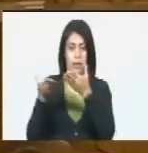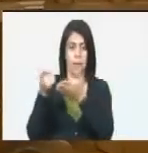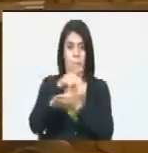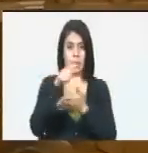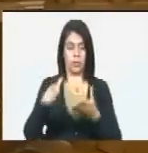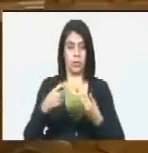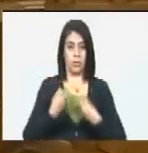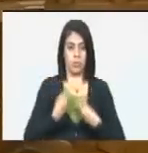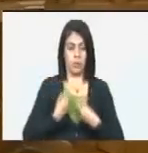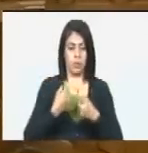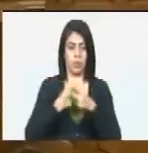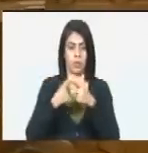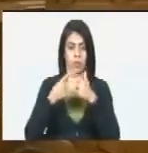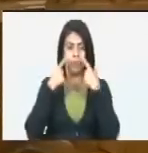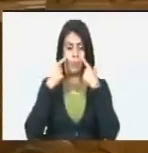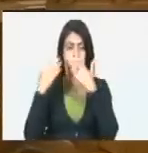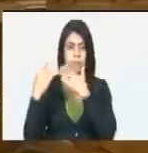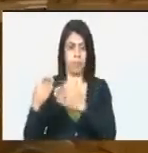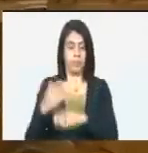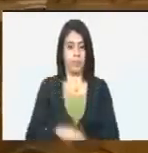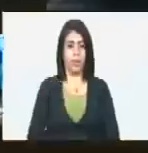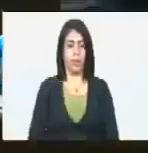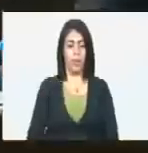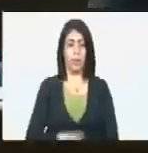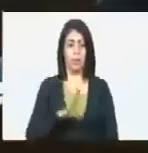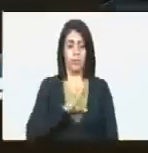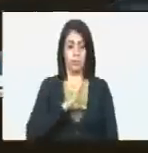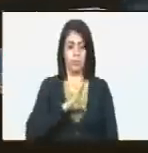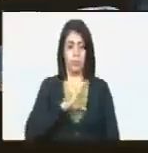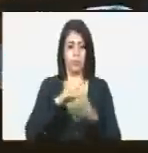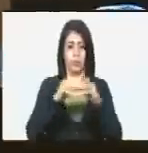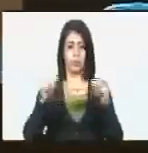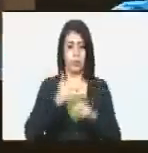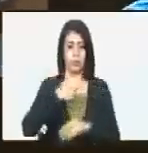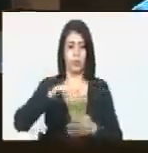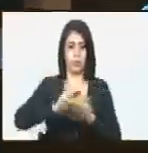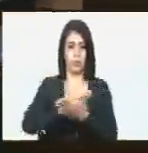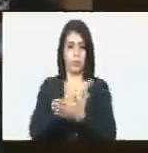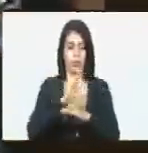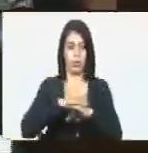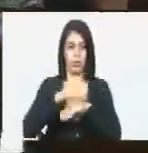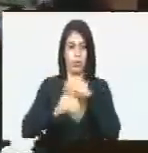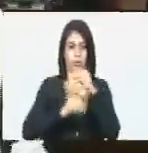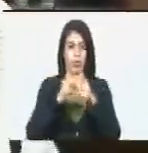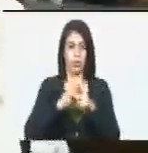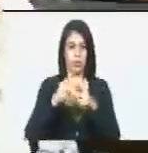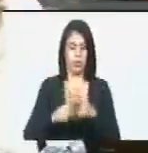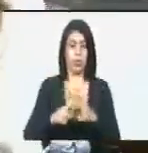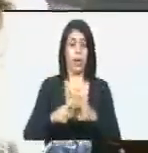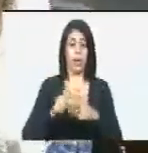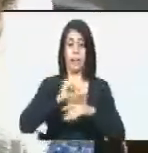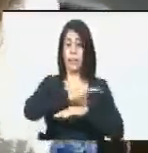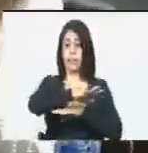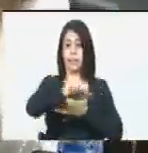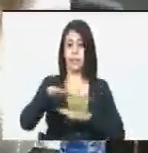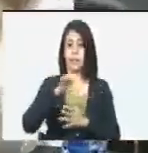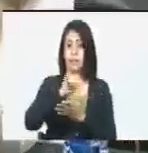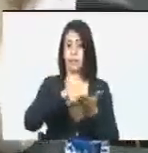de Catia, de Gramovén, porque les pertenecen esas tierras. Y vamos a acabar con el latifundio urbano.